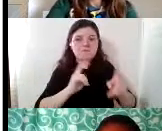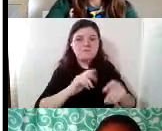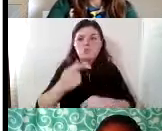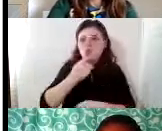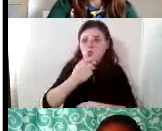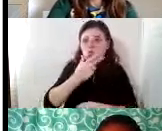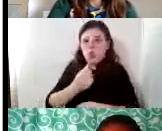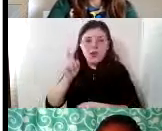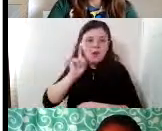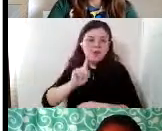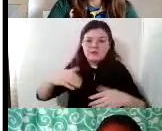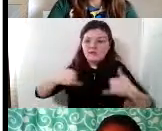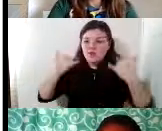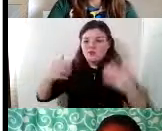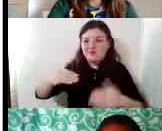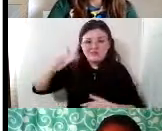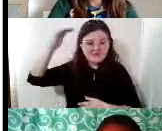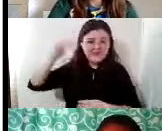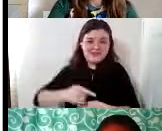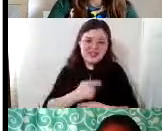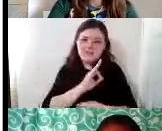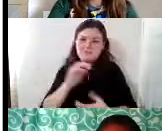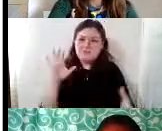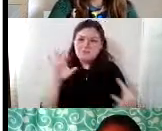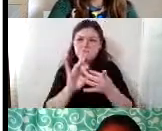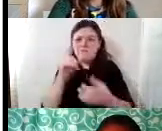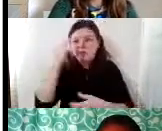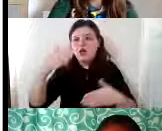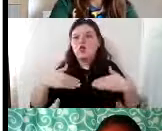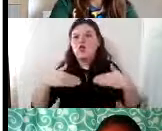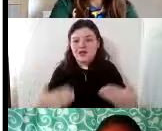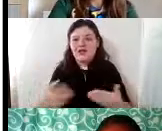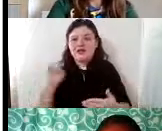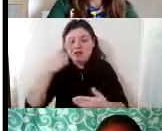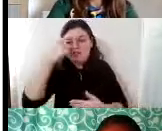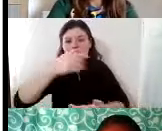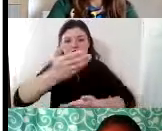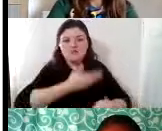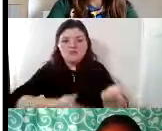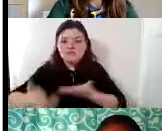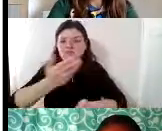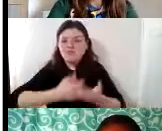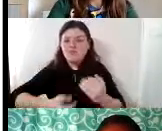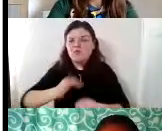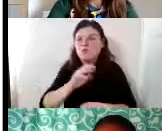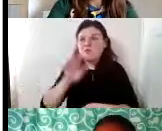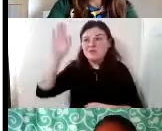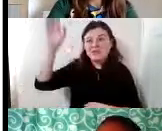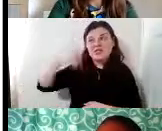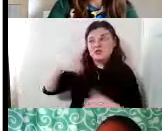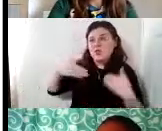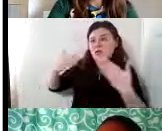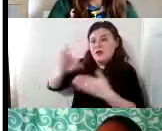niños y adolescentes. Esto es lo que genera esos vínculos que puedan aportar, sí, que te pueda decir algo con toda la confianza, que te